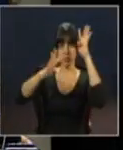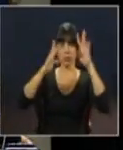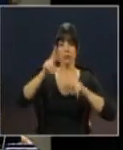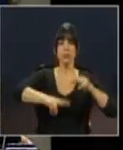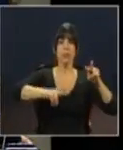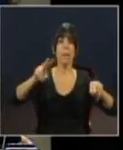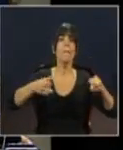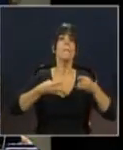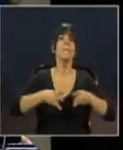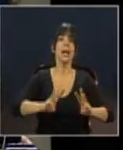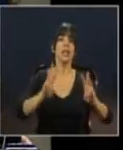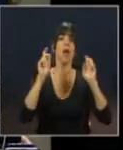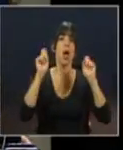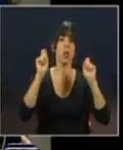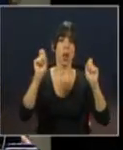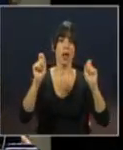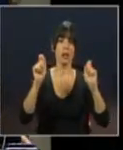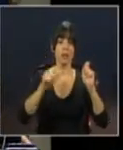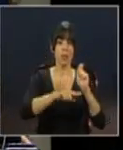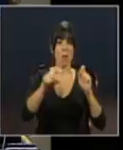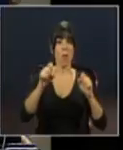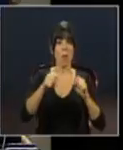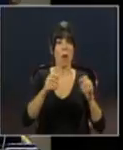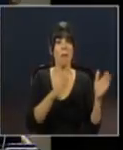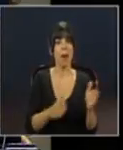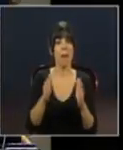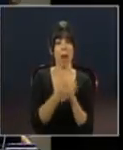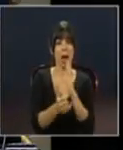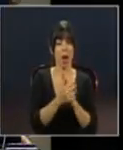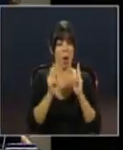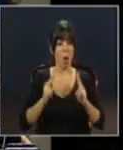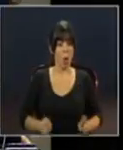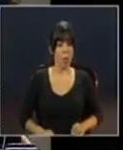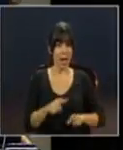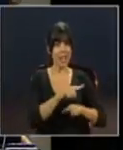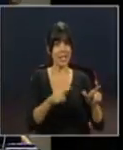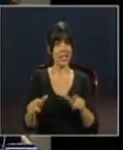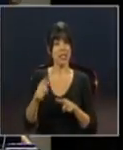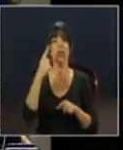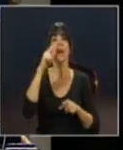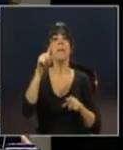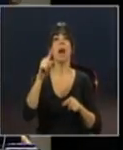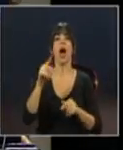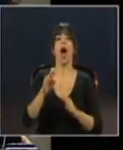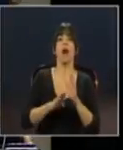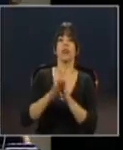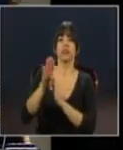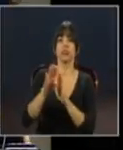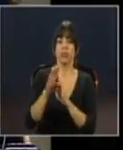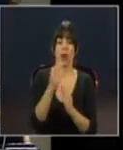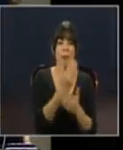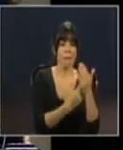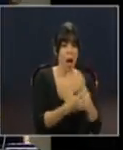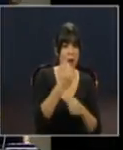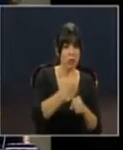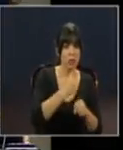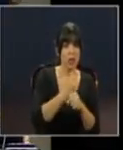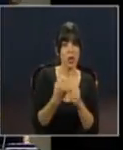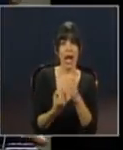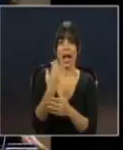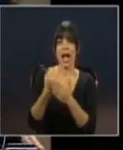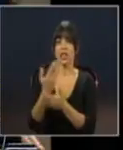diversas modalidades educativas que preparen el talento humano necesario para transitar de la manufactura a la creación de